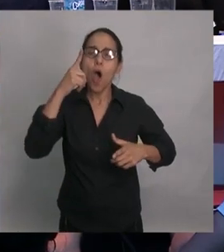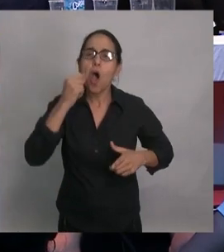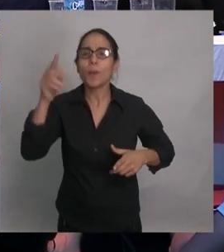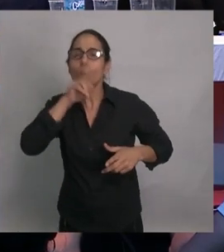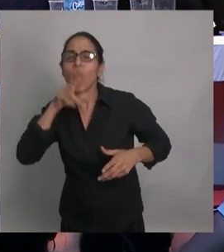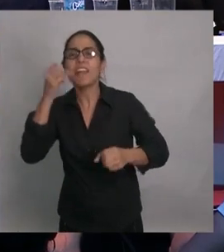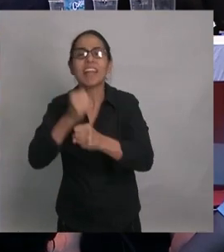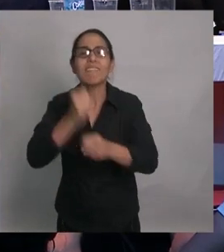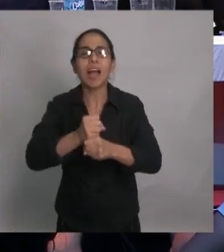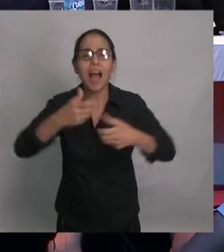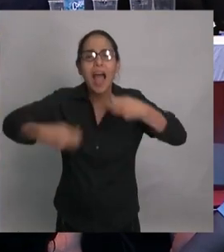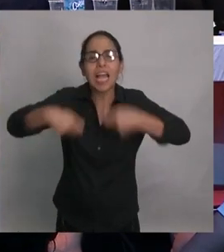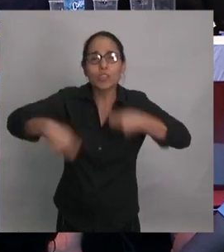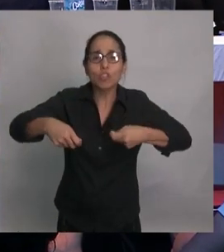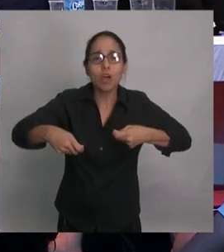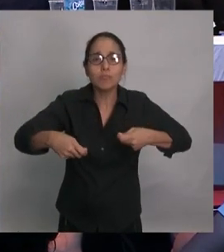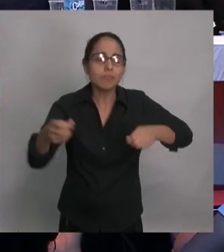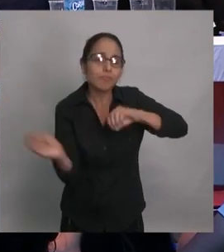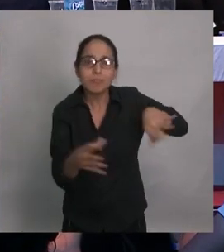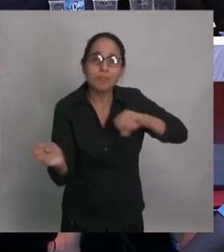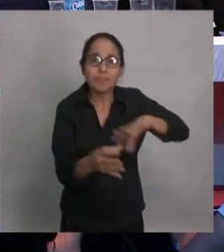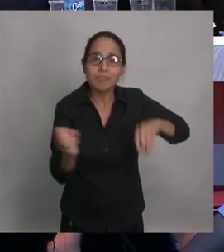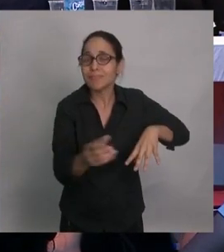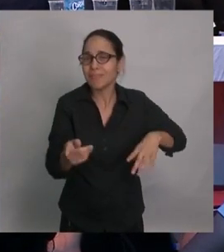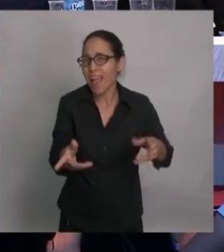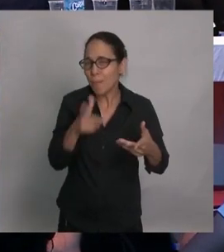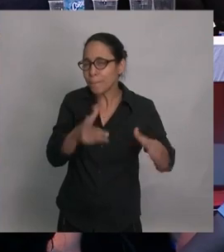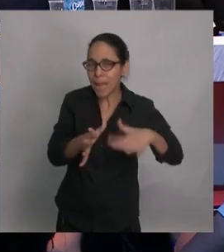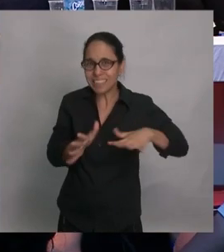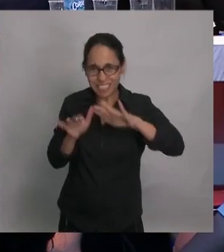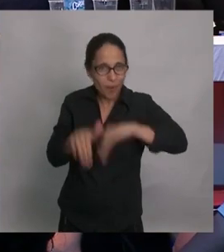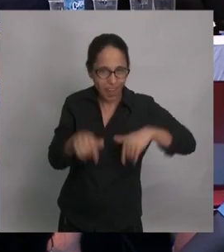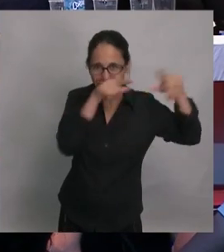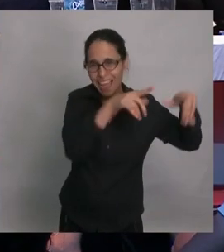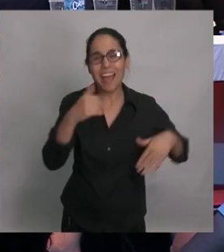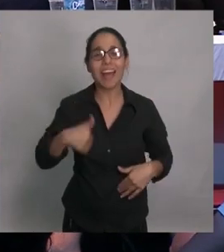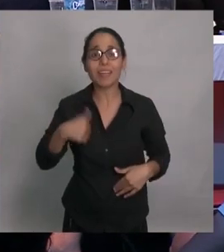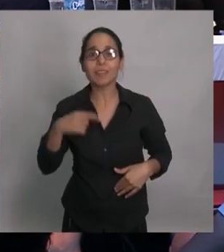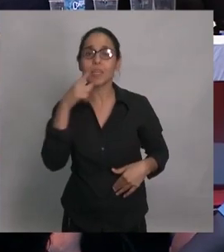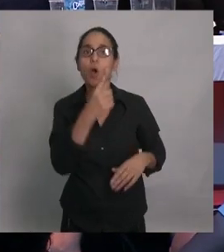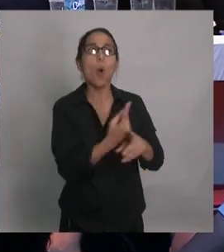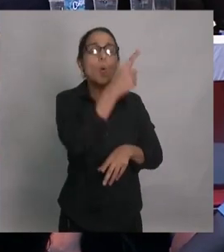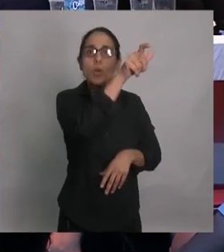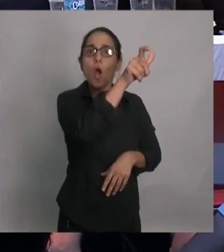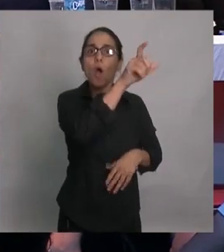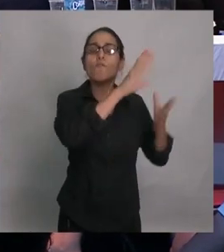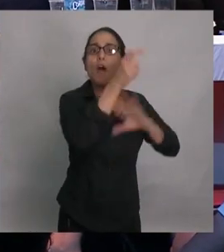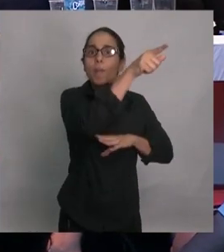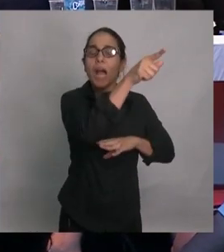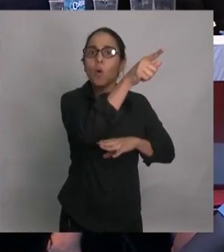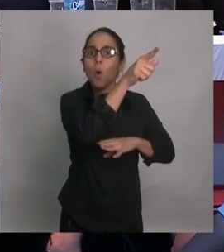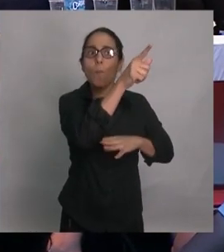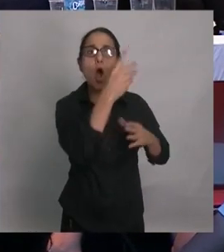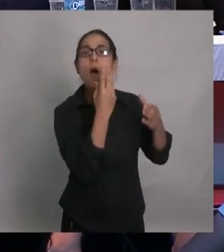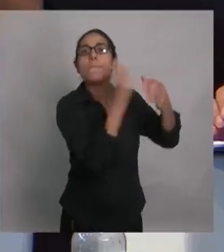Y si no recuerdo mal, Petro fue destituido. Por meterse con la corporación de la basura. Por